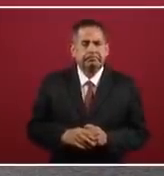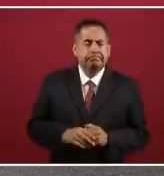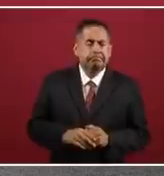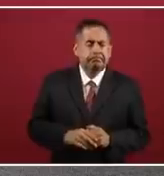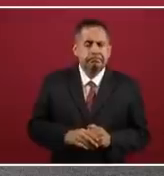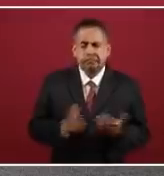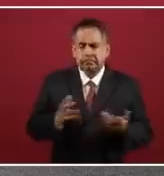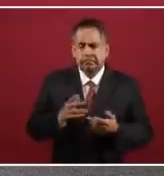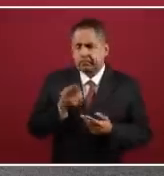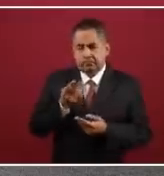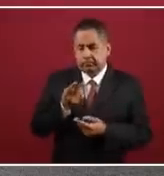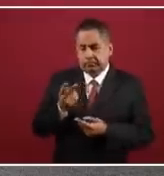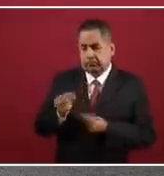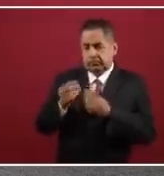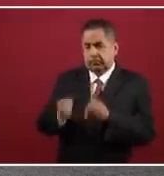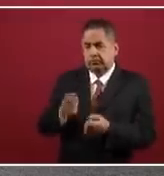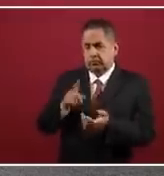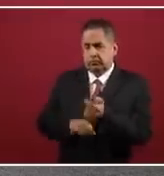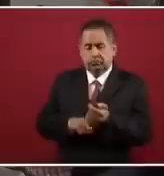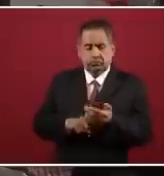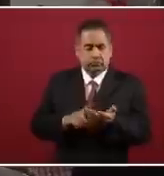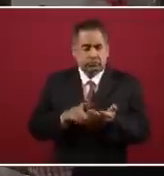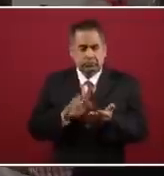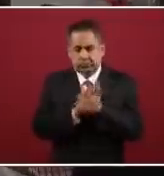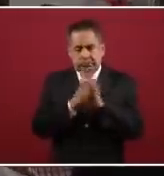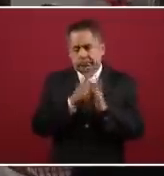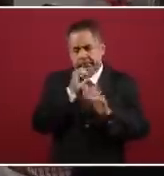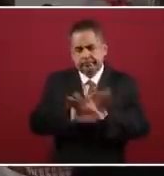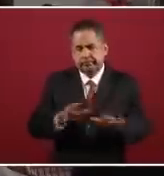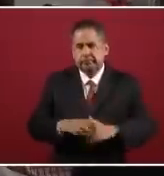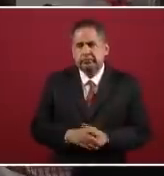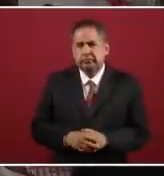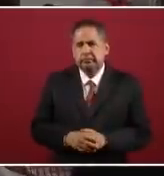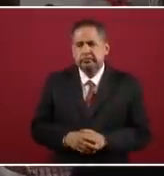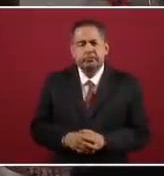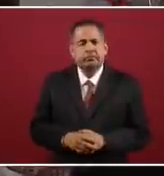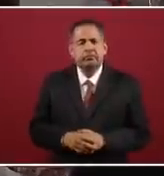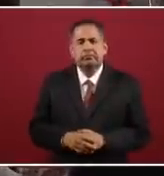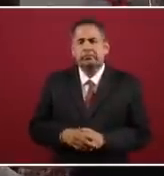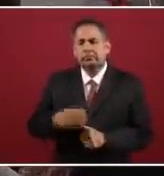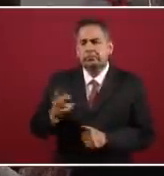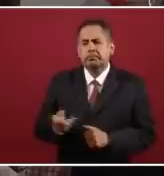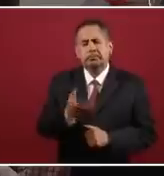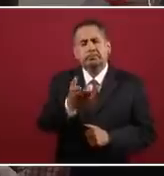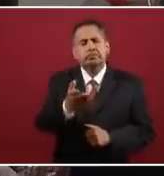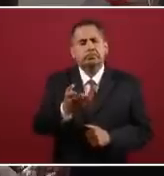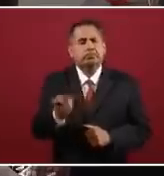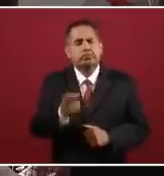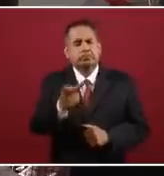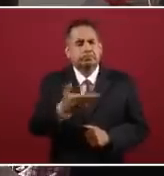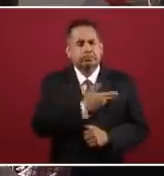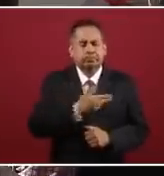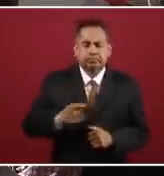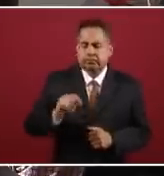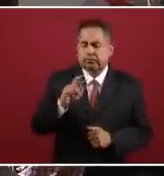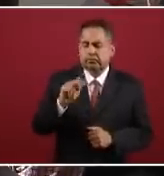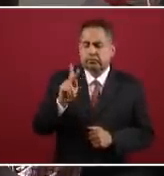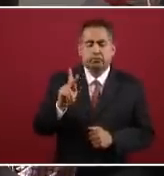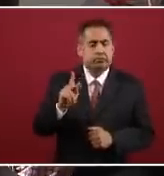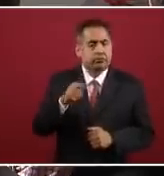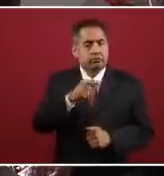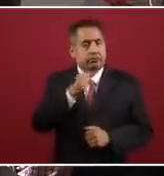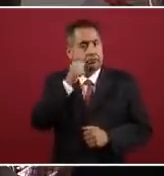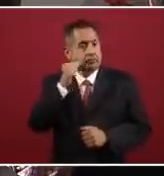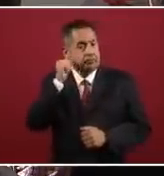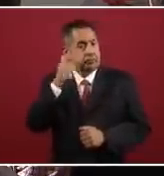Que no está involucrado. Presidente, para preguntarle sobre el presidente Trump, ayer por la tarde